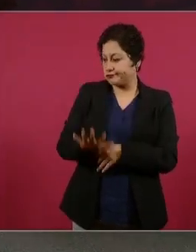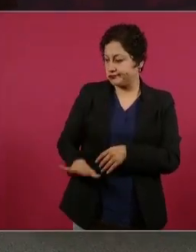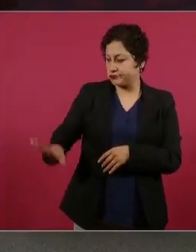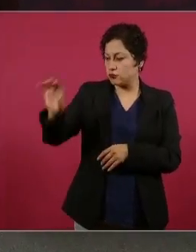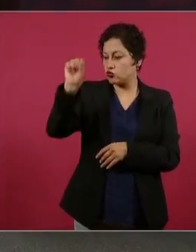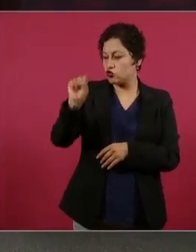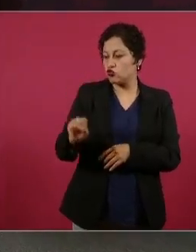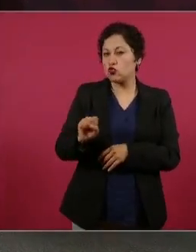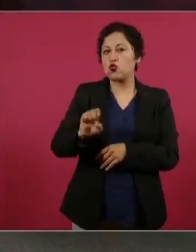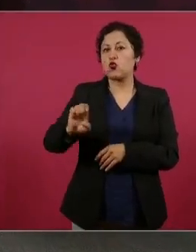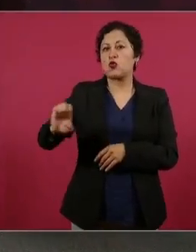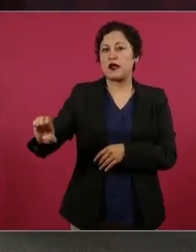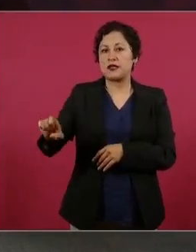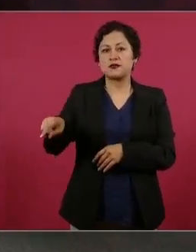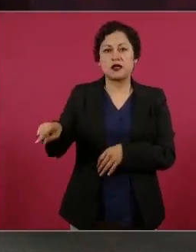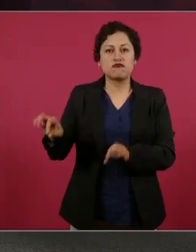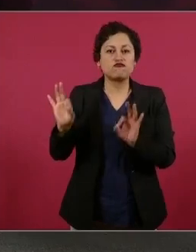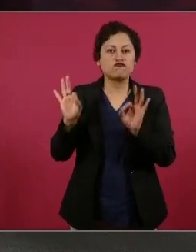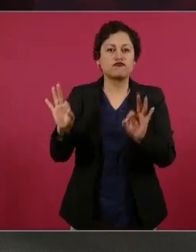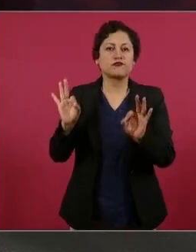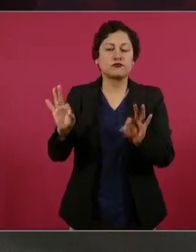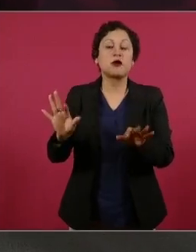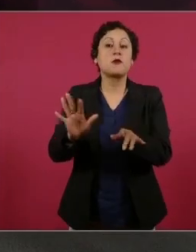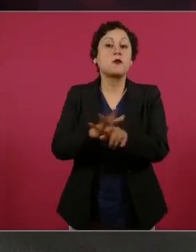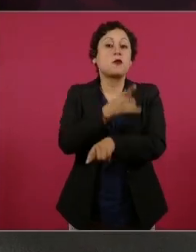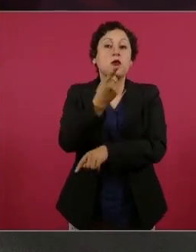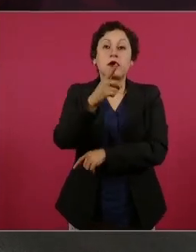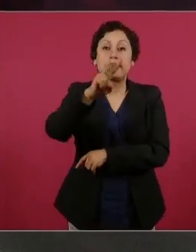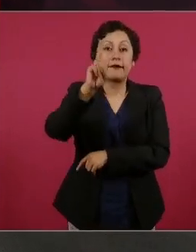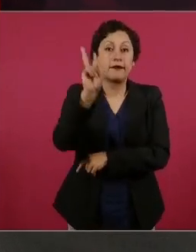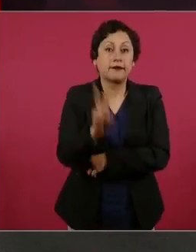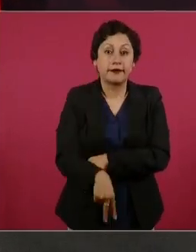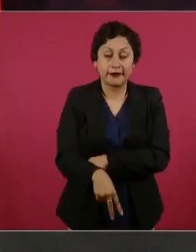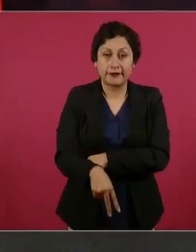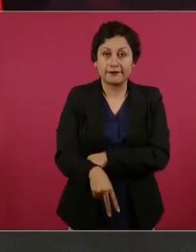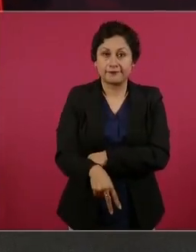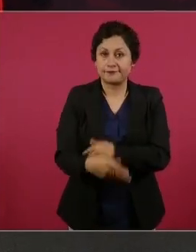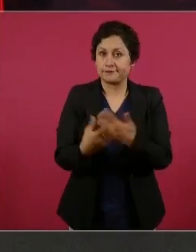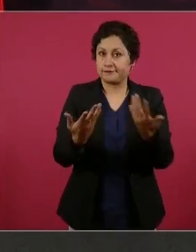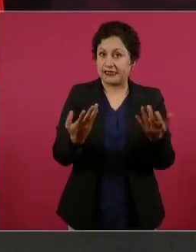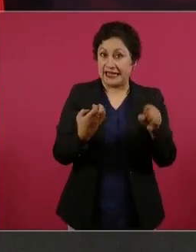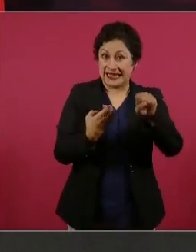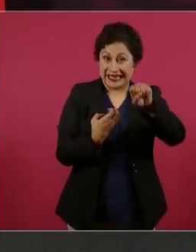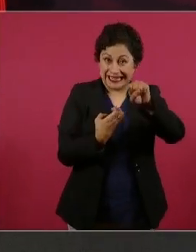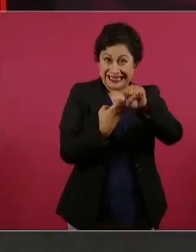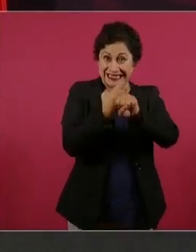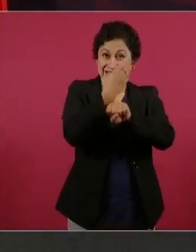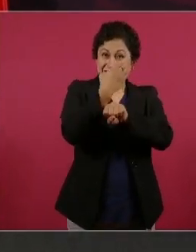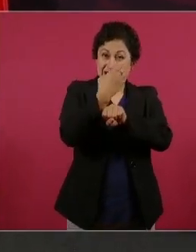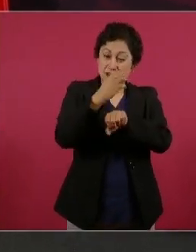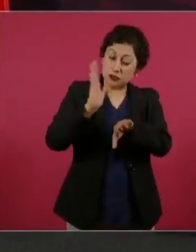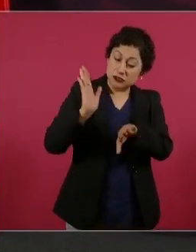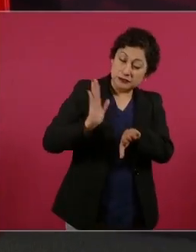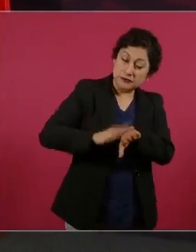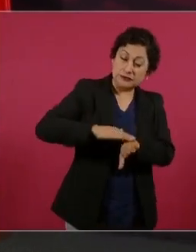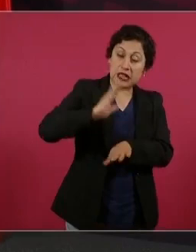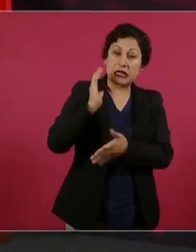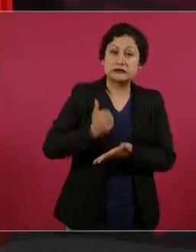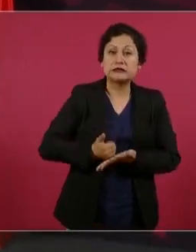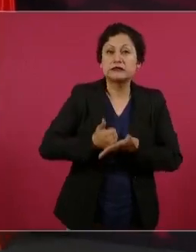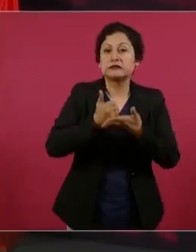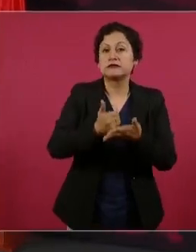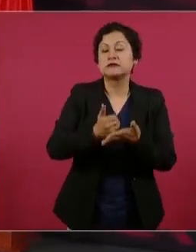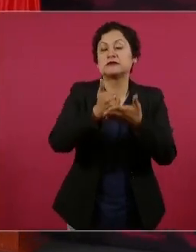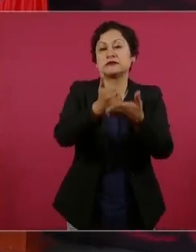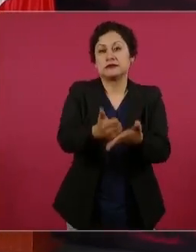los 3 estados que más apoyo reciben en lo social, los que